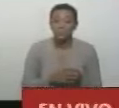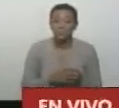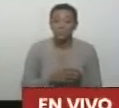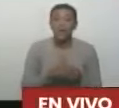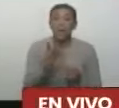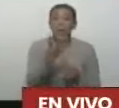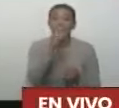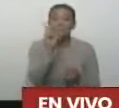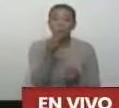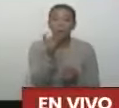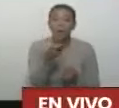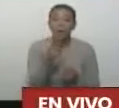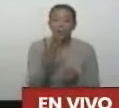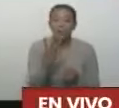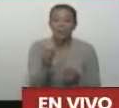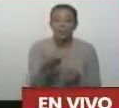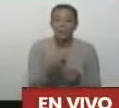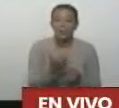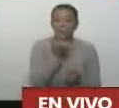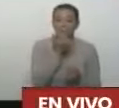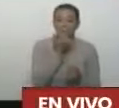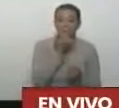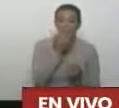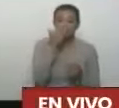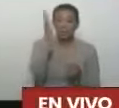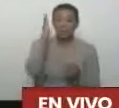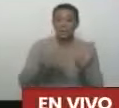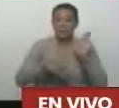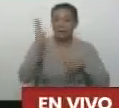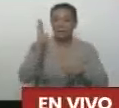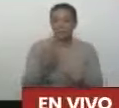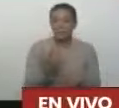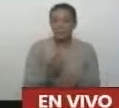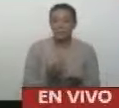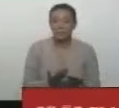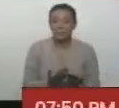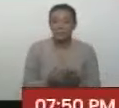Cuarto grado, chicos. Ya lo ascendí a 4º año directo.